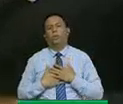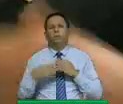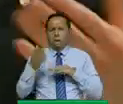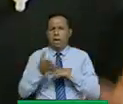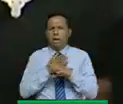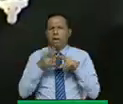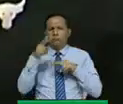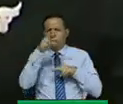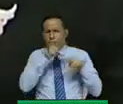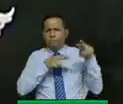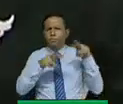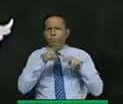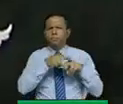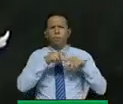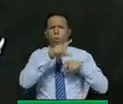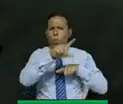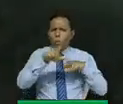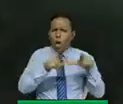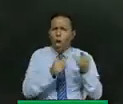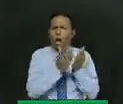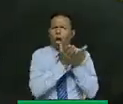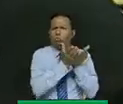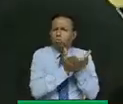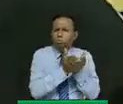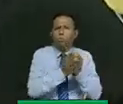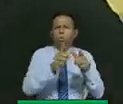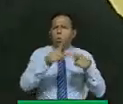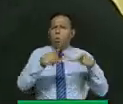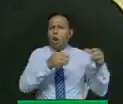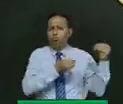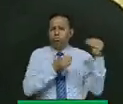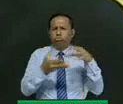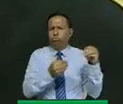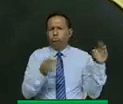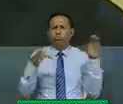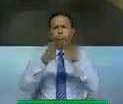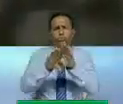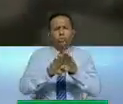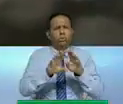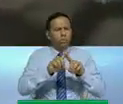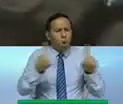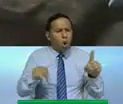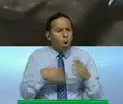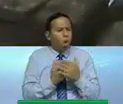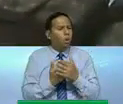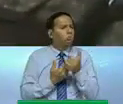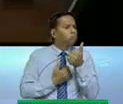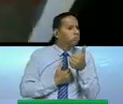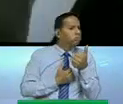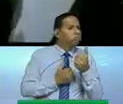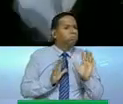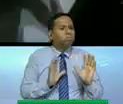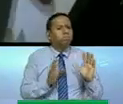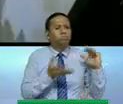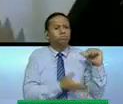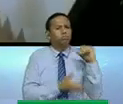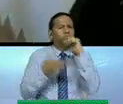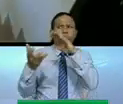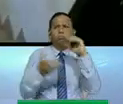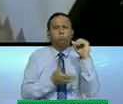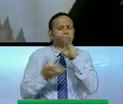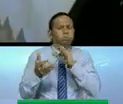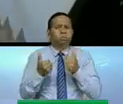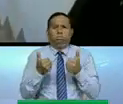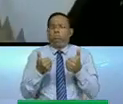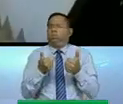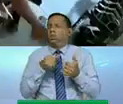sobre los muelles, canales, bodegas, silos, y puedo garantizar que el comercio exterior en el Ecuador se mantiene impecable a